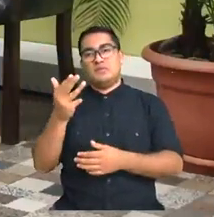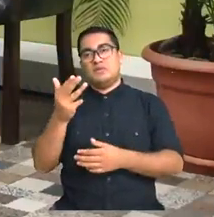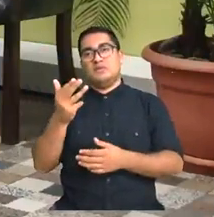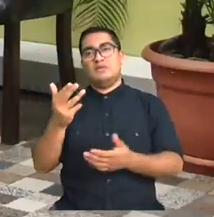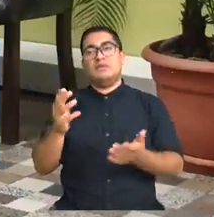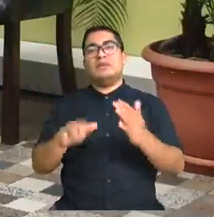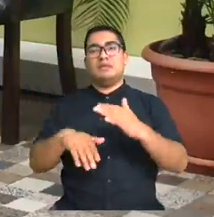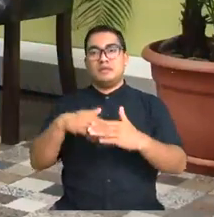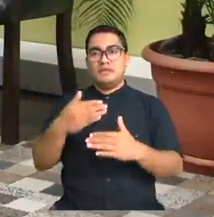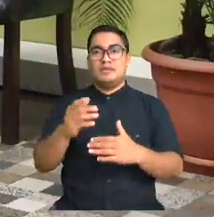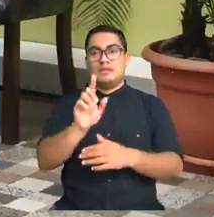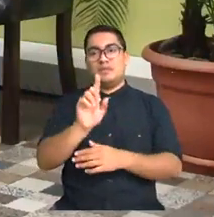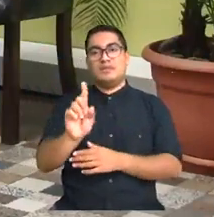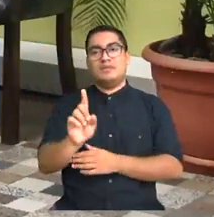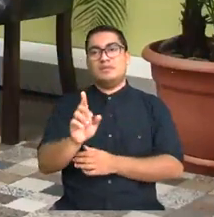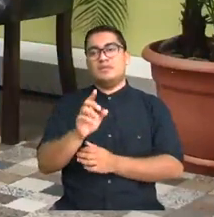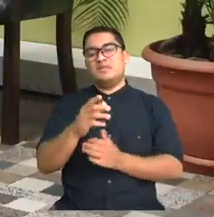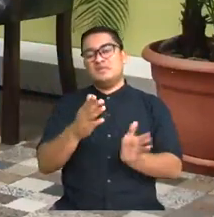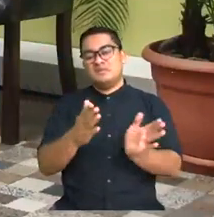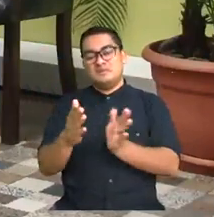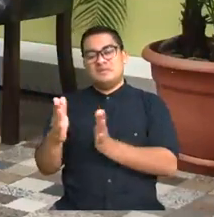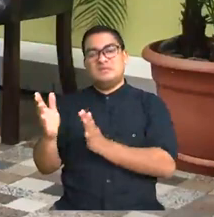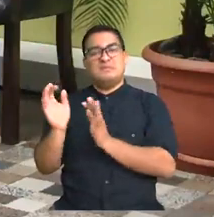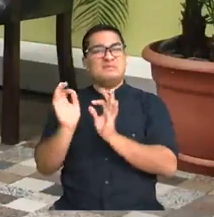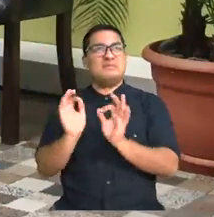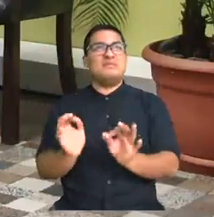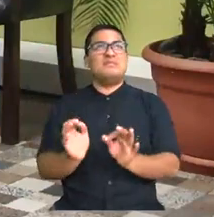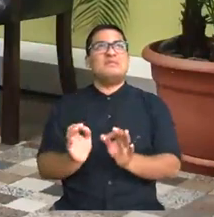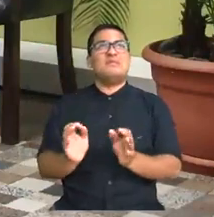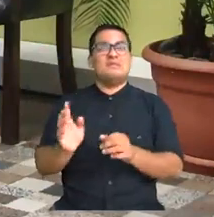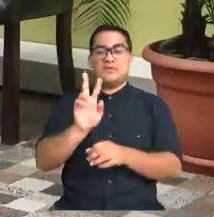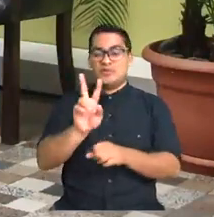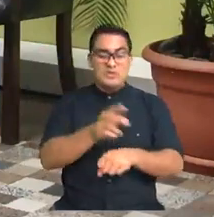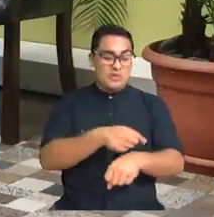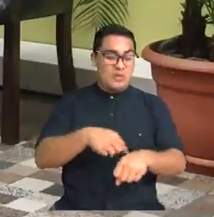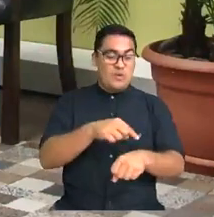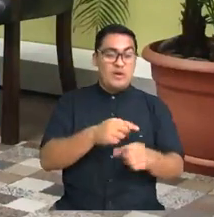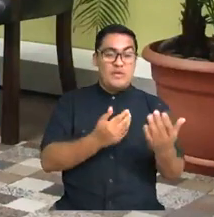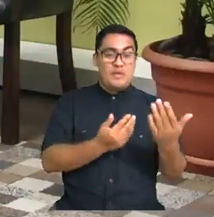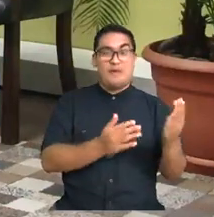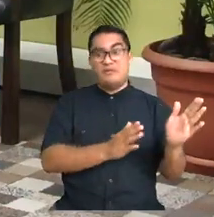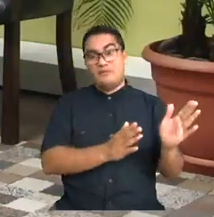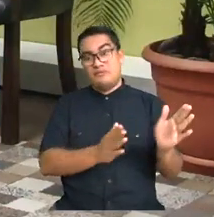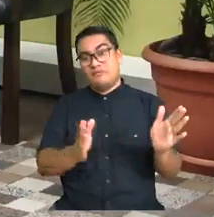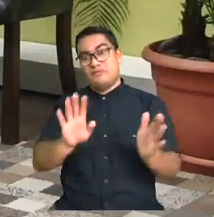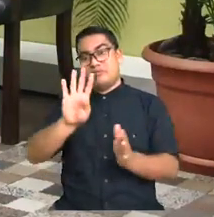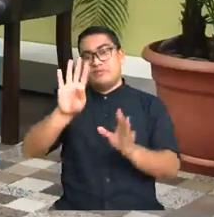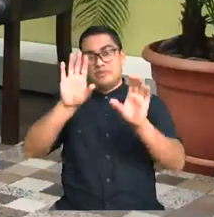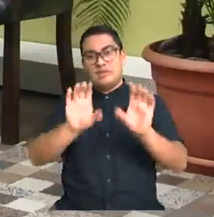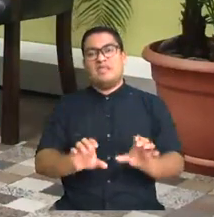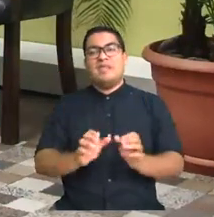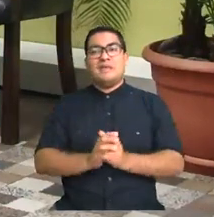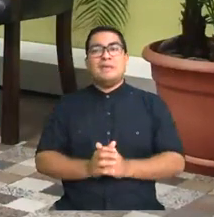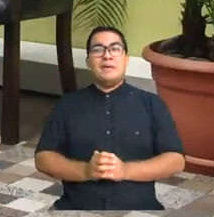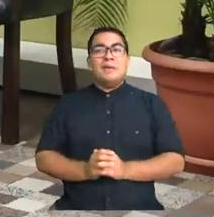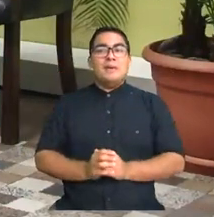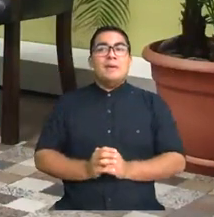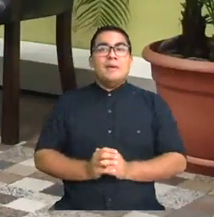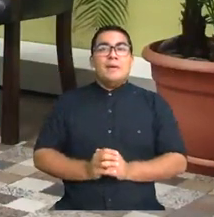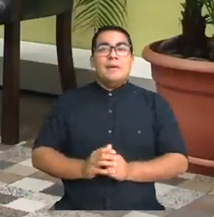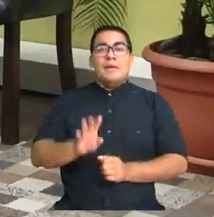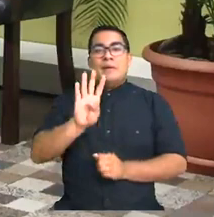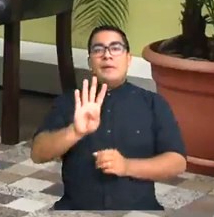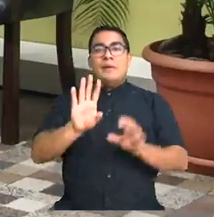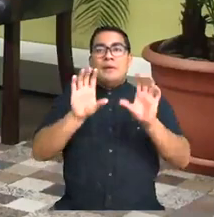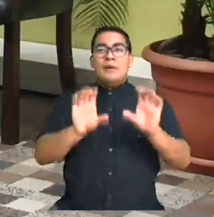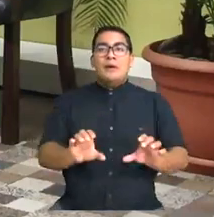las 11, después a la 1 y así consecutivamente hasta cubrir hasta las 4 de la tarde. Después de las 4 de la tarde,